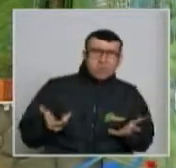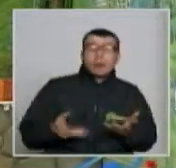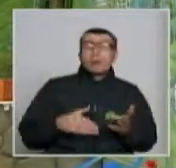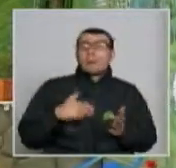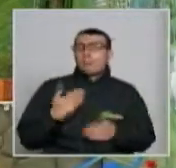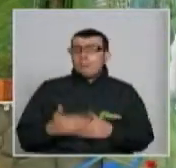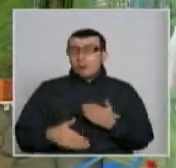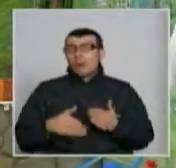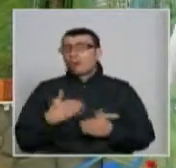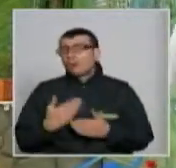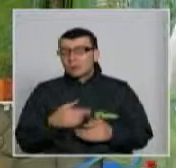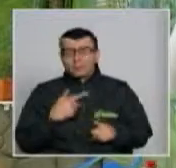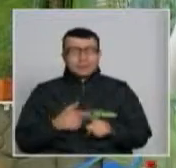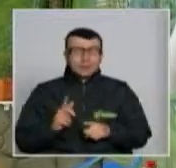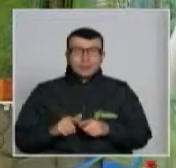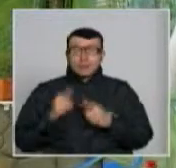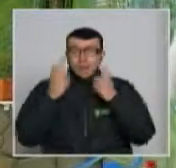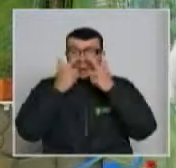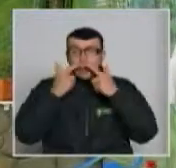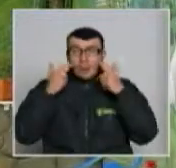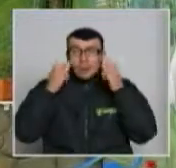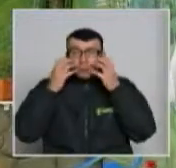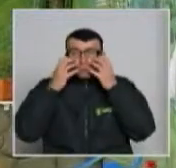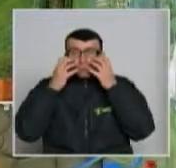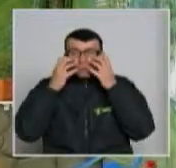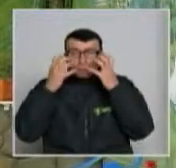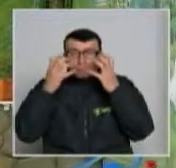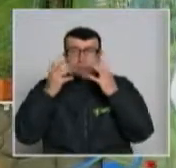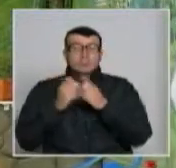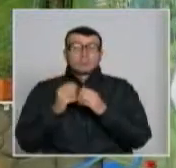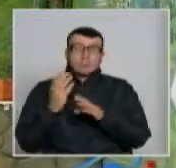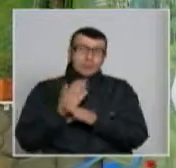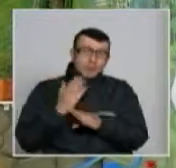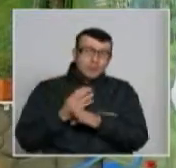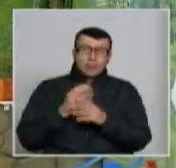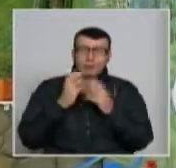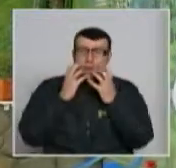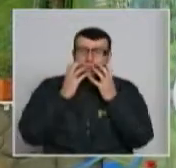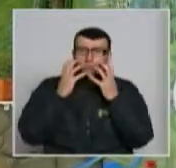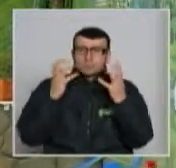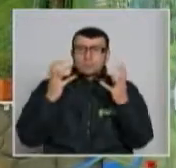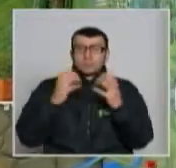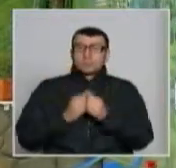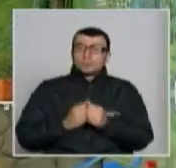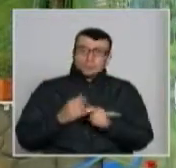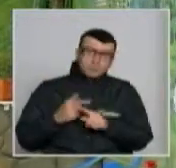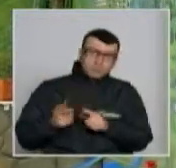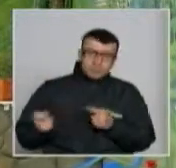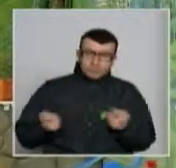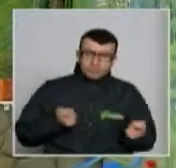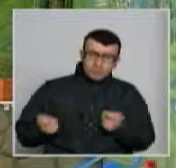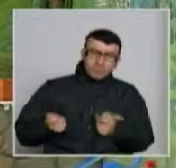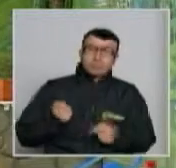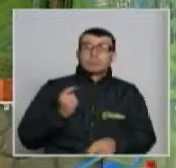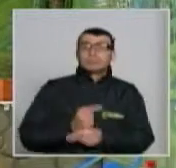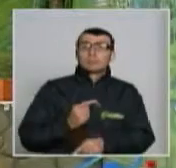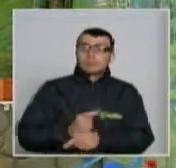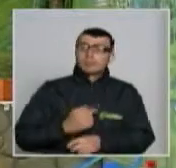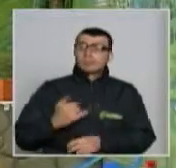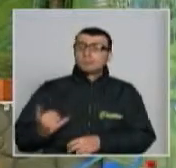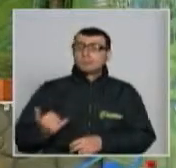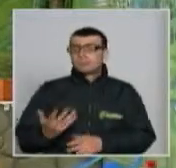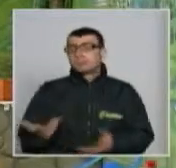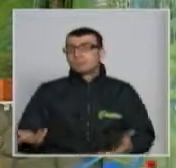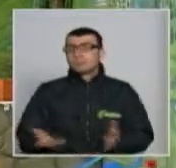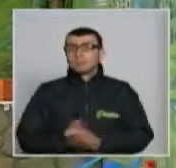procesos de sinusitis, procesos inflamatorios o procesos infecciosos en estas vías respiratorias